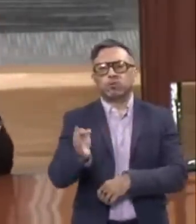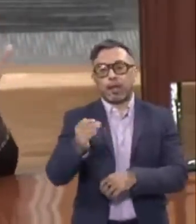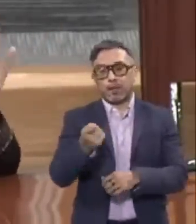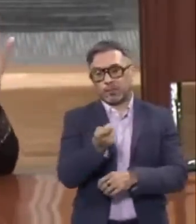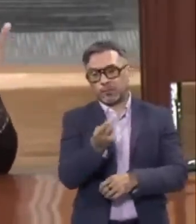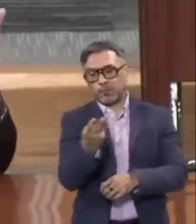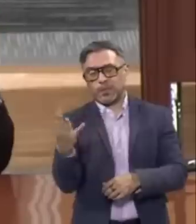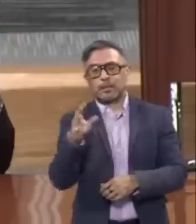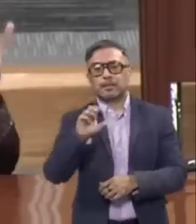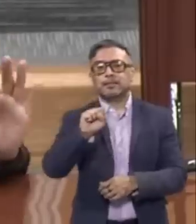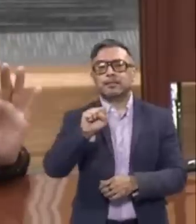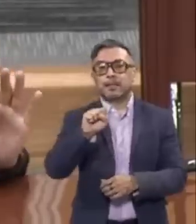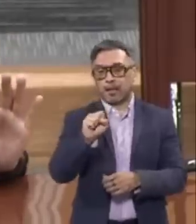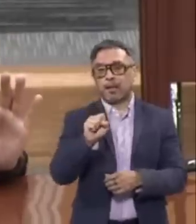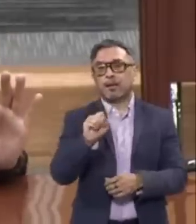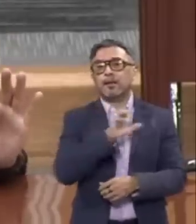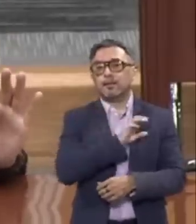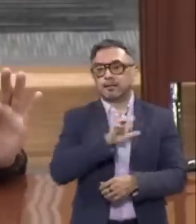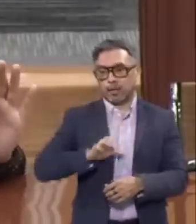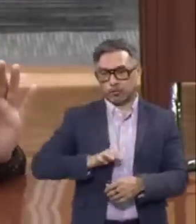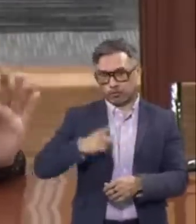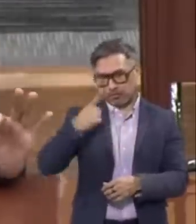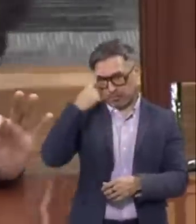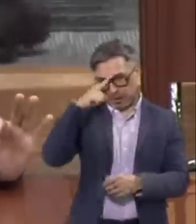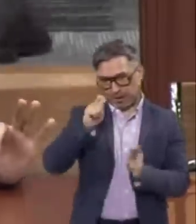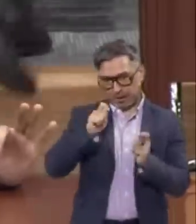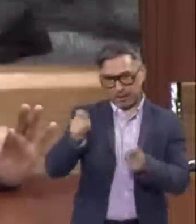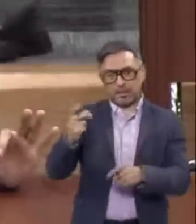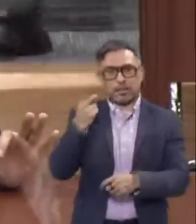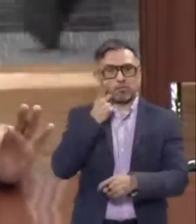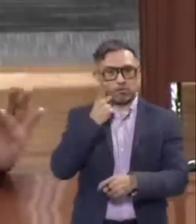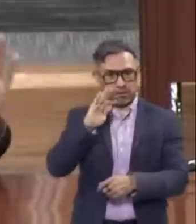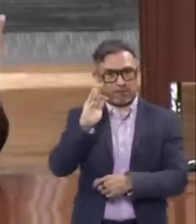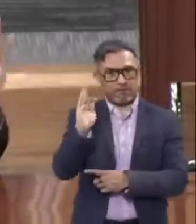más de 60 candidatos a diputados federales de